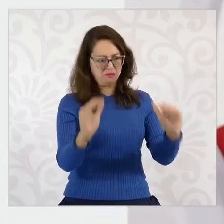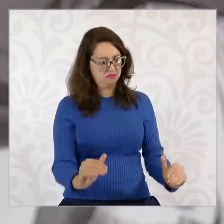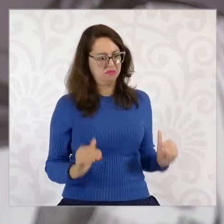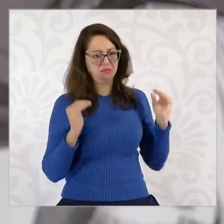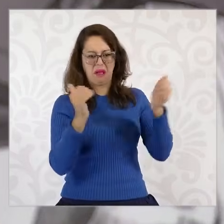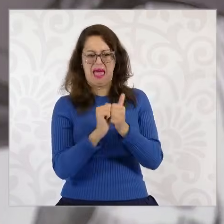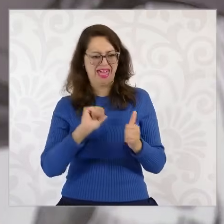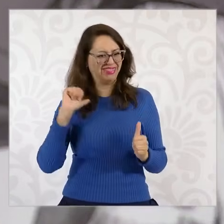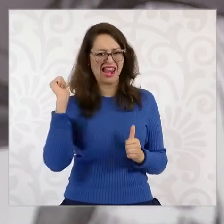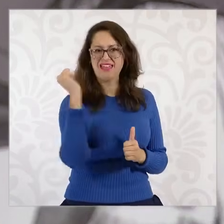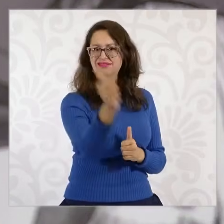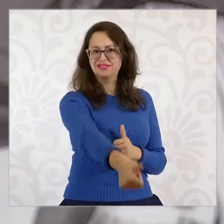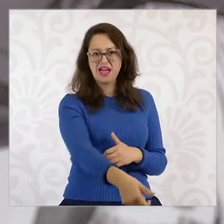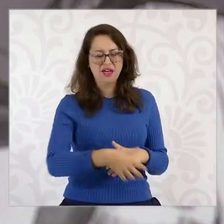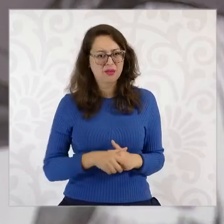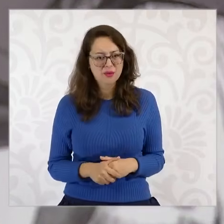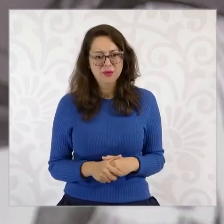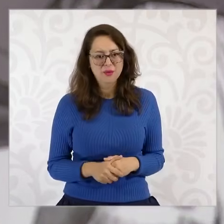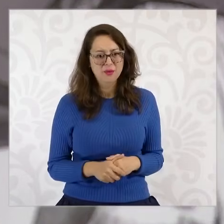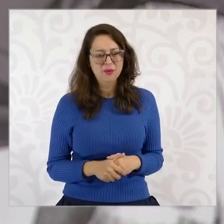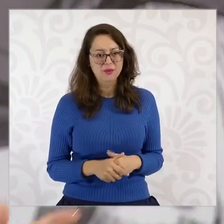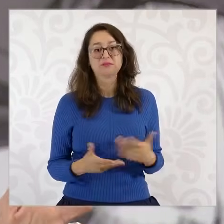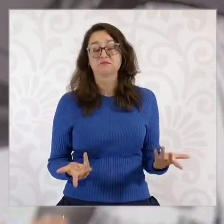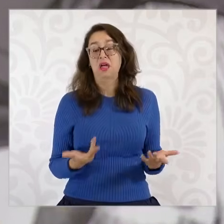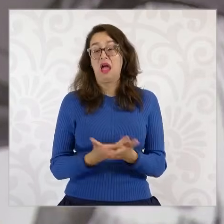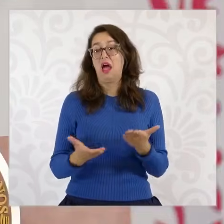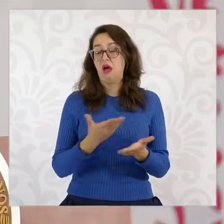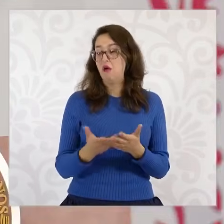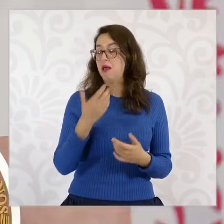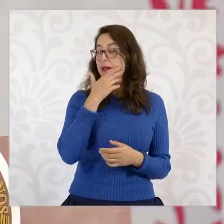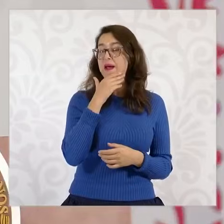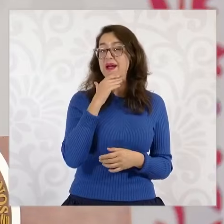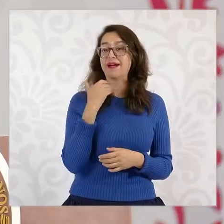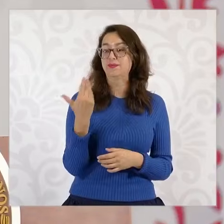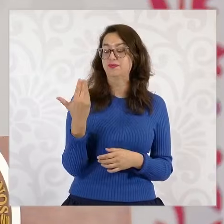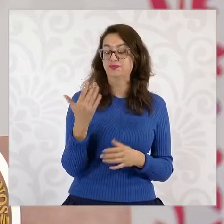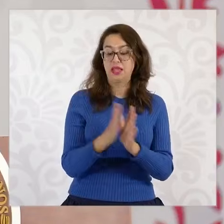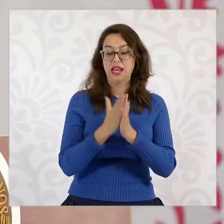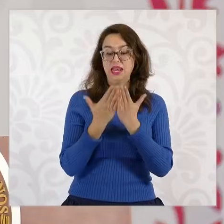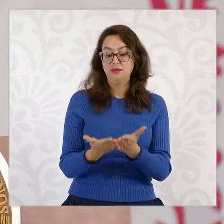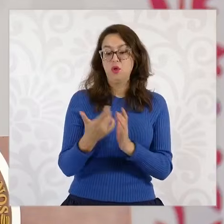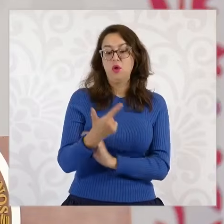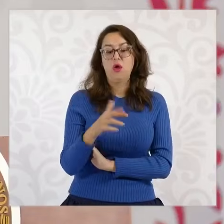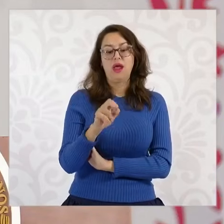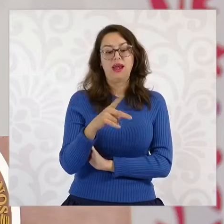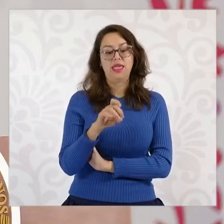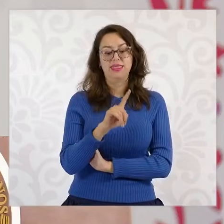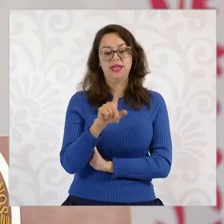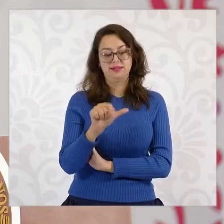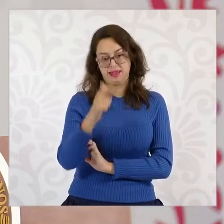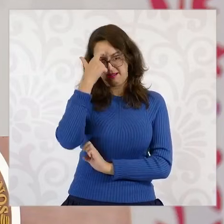De esto hace un desarrollo muy grande el presidente López Obrador en su último libro de Grandeza.